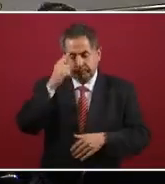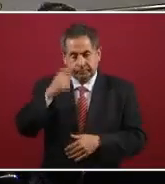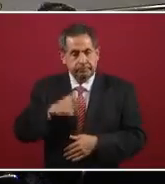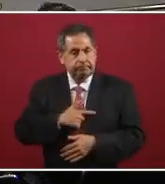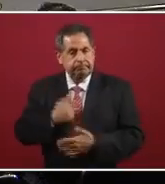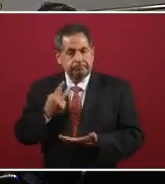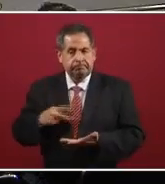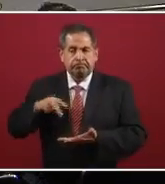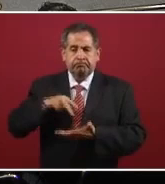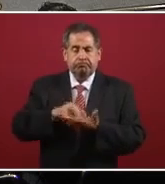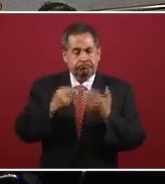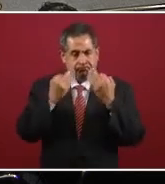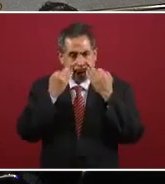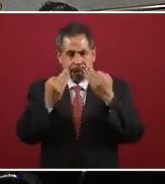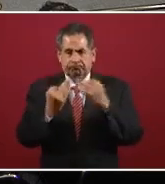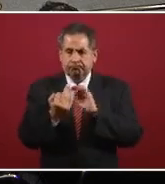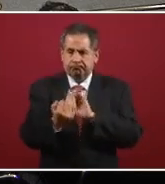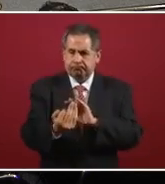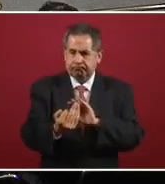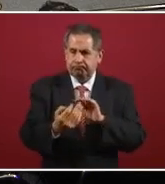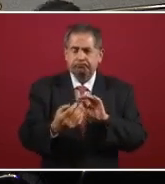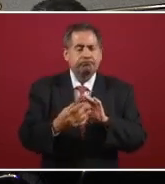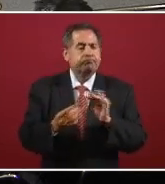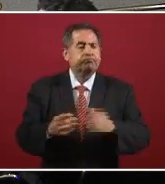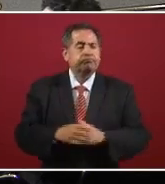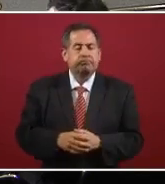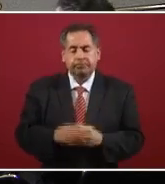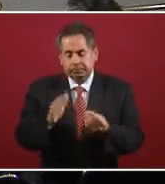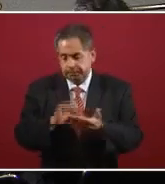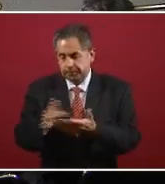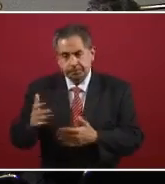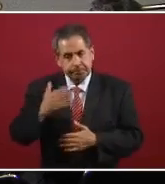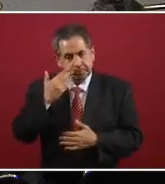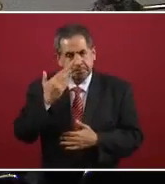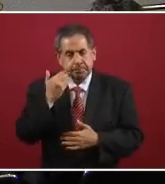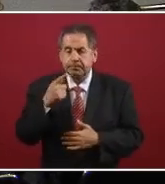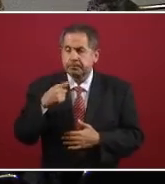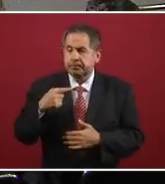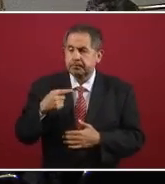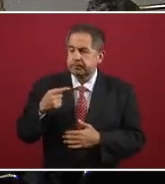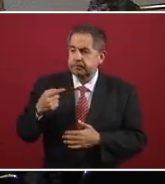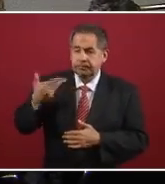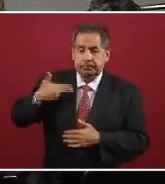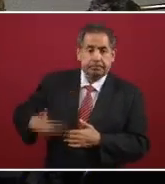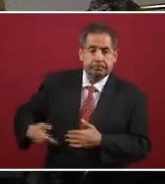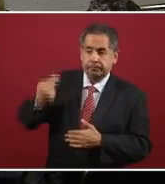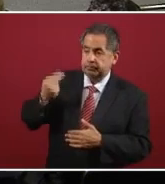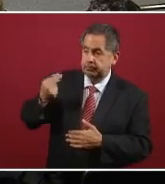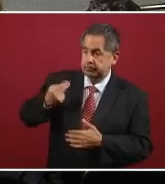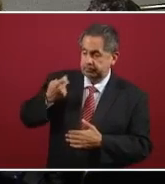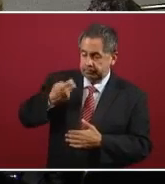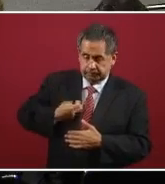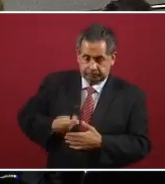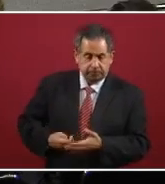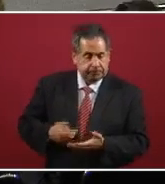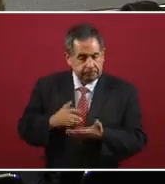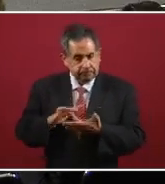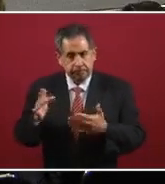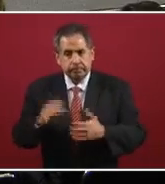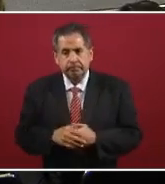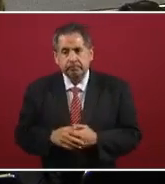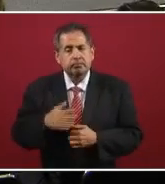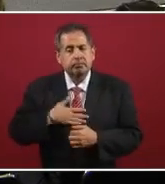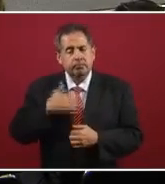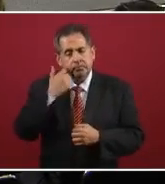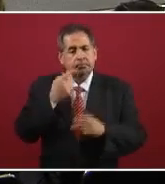estar esta mañana frente a ustedes. Agradezco mucho la amable presentación que ha hecho el doctor López-Gatell sobre mi persona, pero quisiera